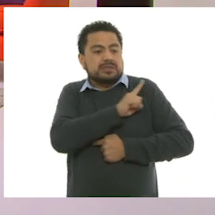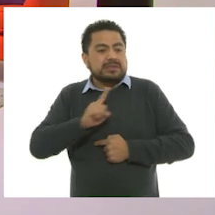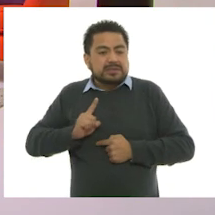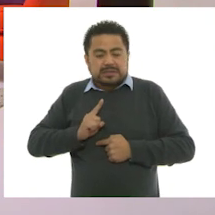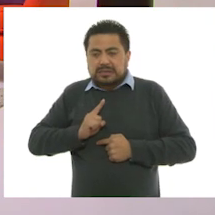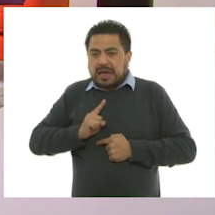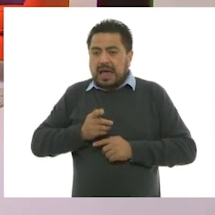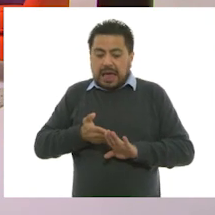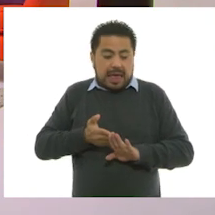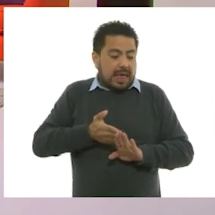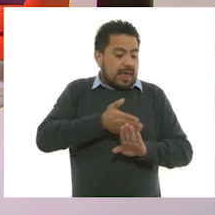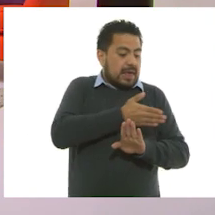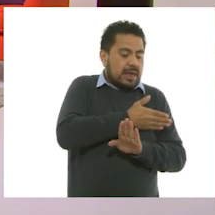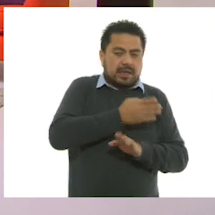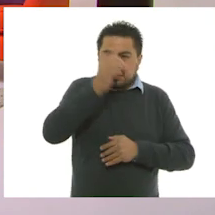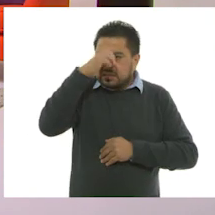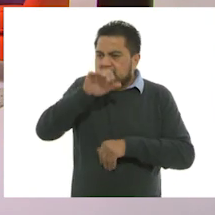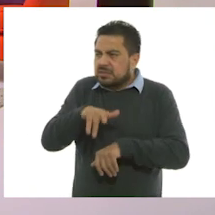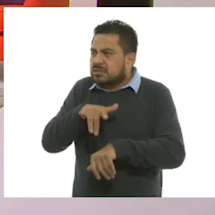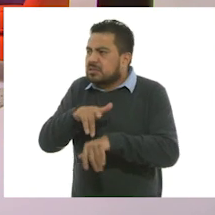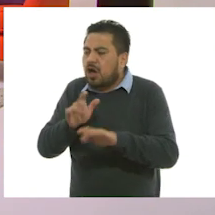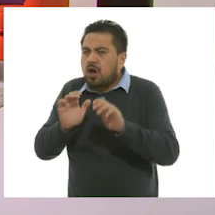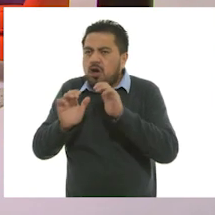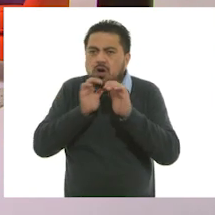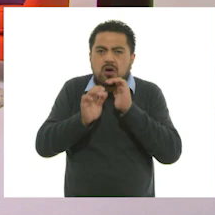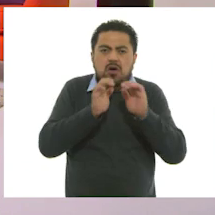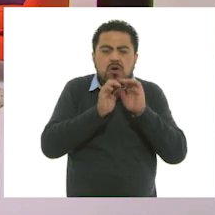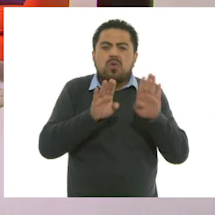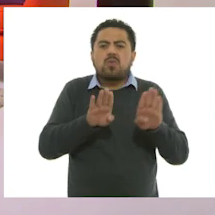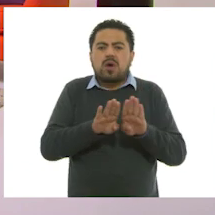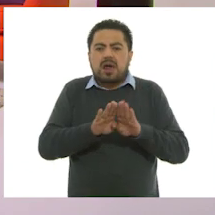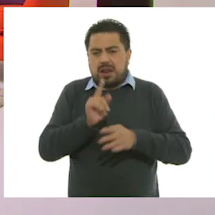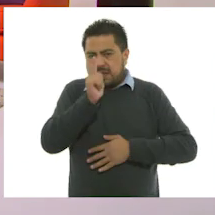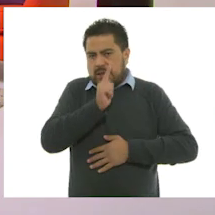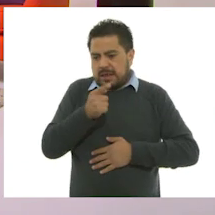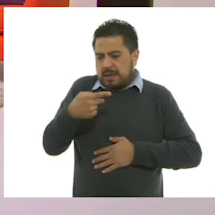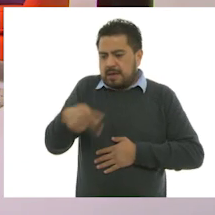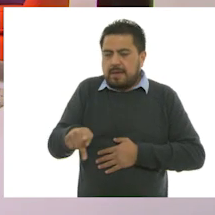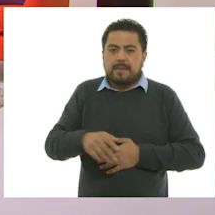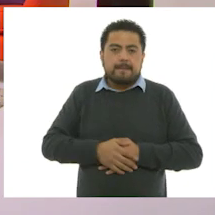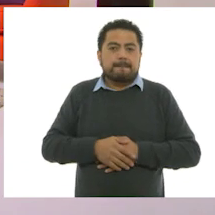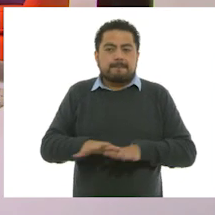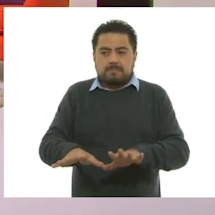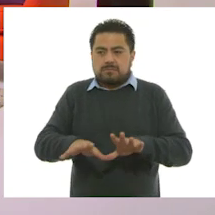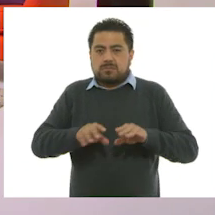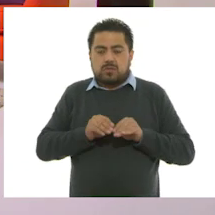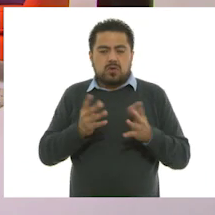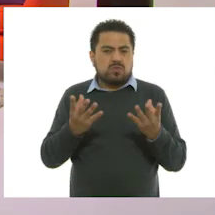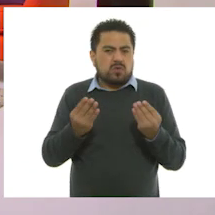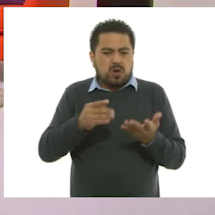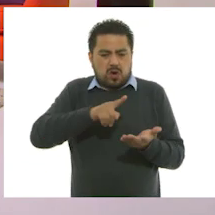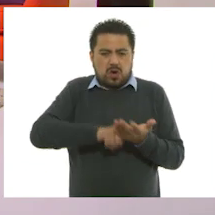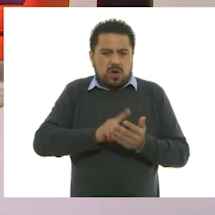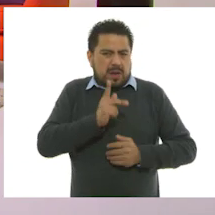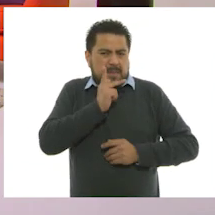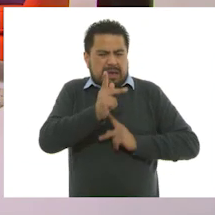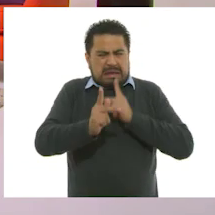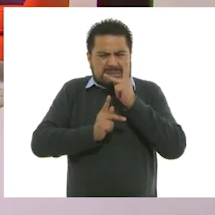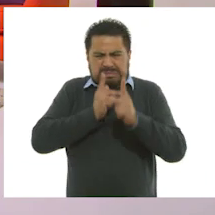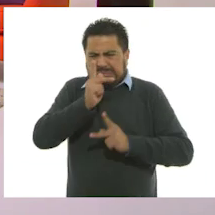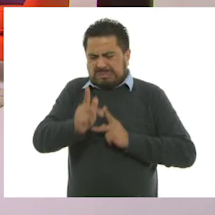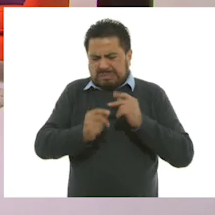pasado previamente por experiencias de comunicación a través de su lengua, poseer una cantidad sustancial de vocabulario